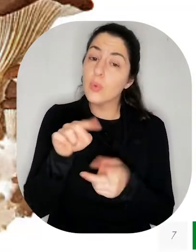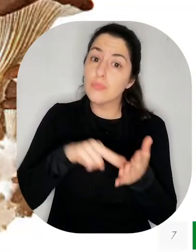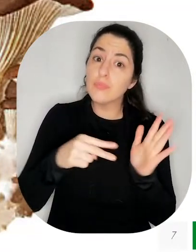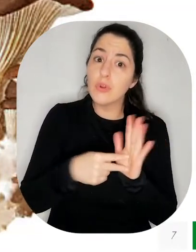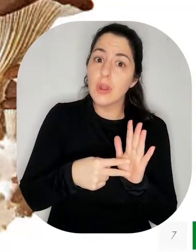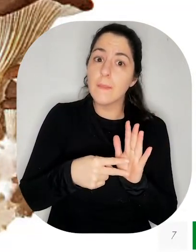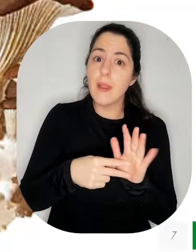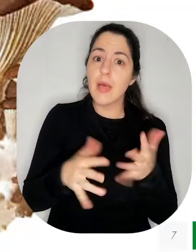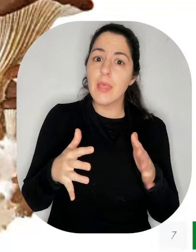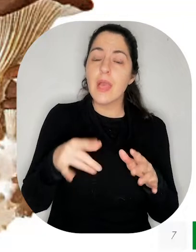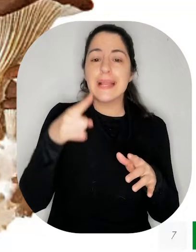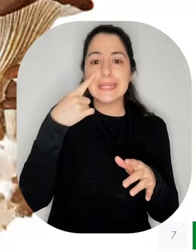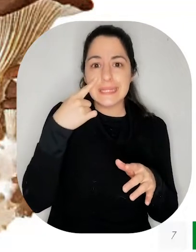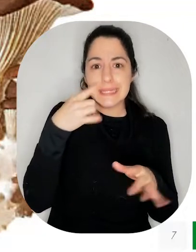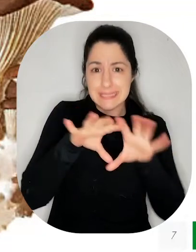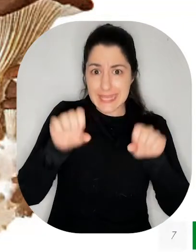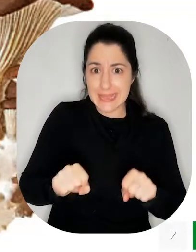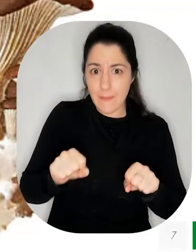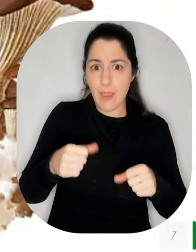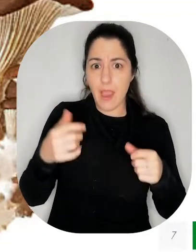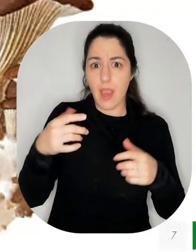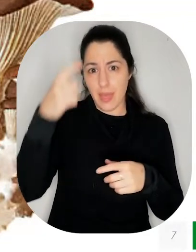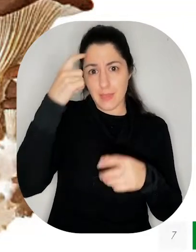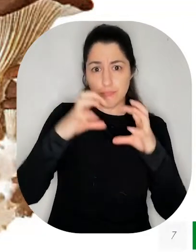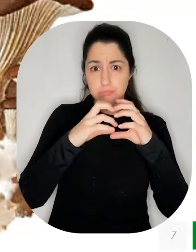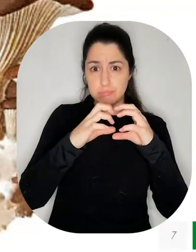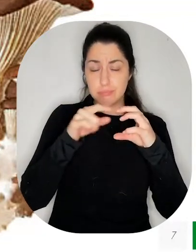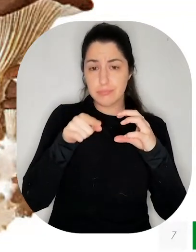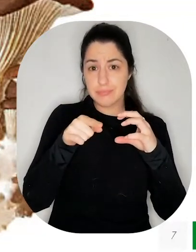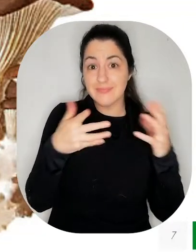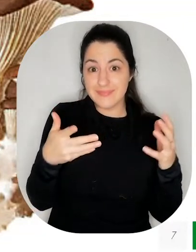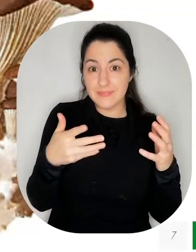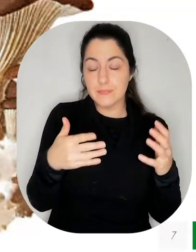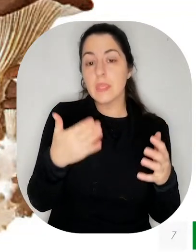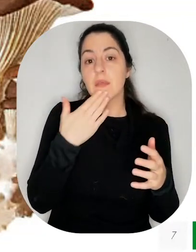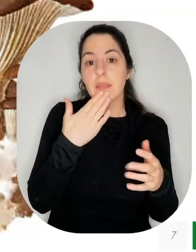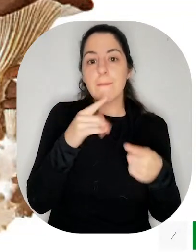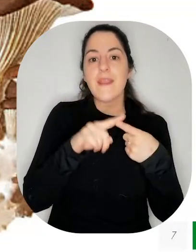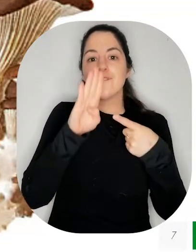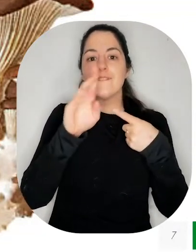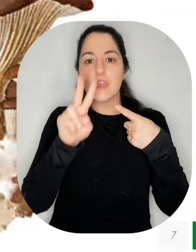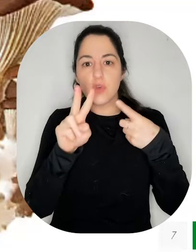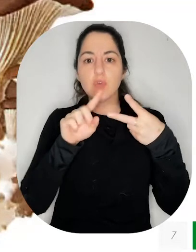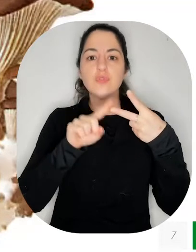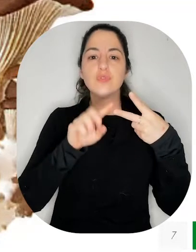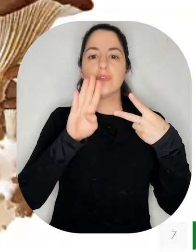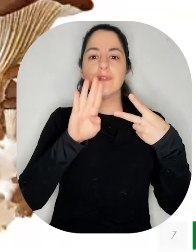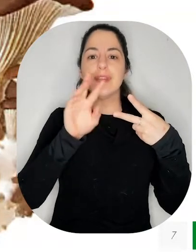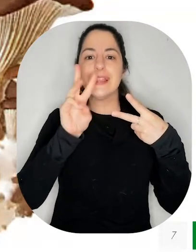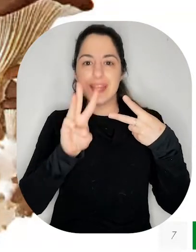daño o disfunción del sistema nervioso, que es súper riesgosa. Tiene vitamina B2,